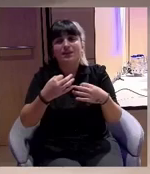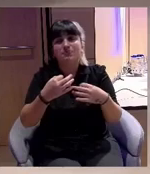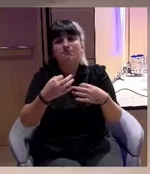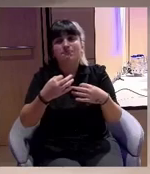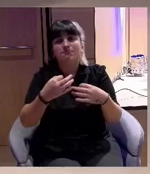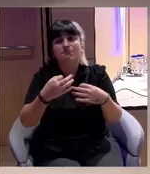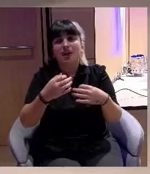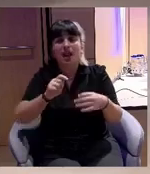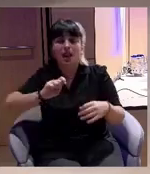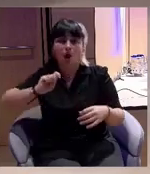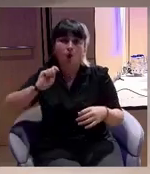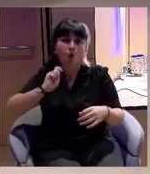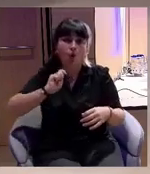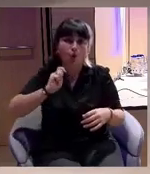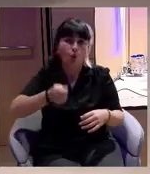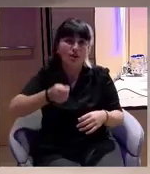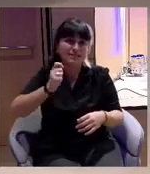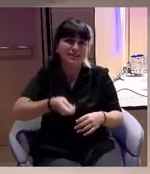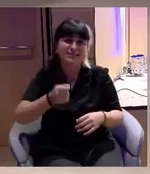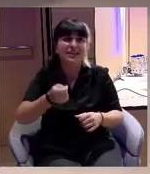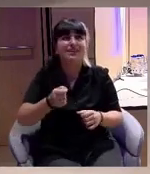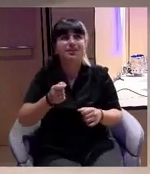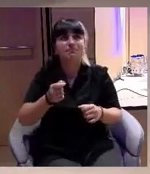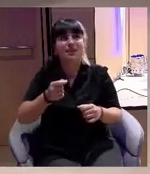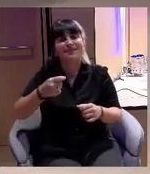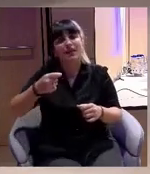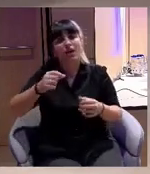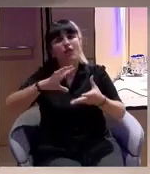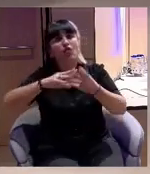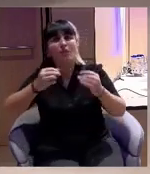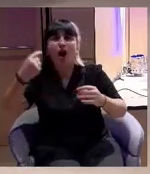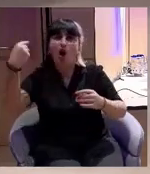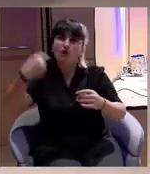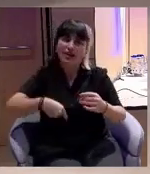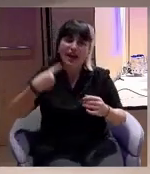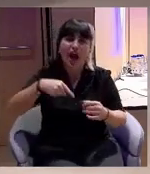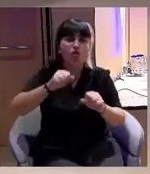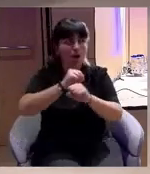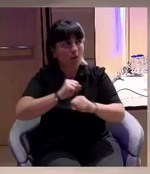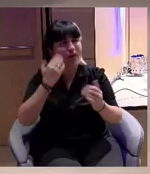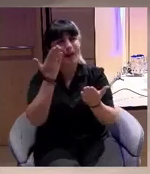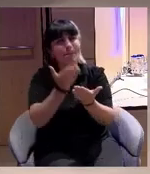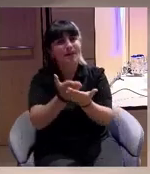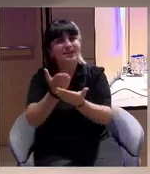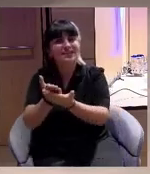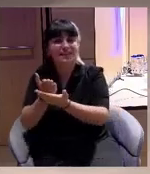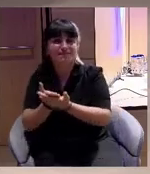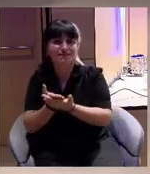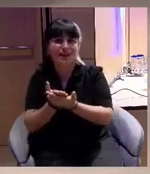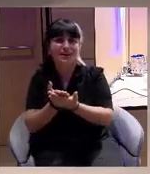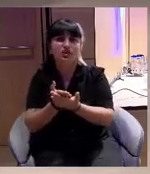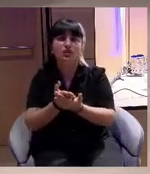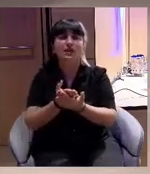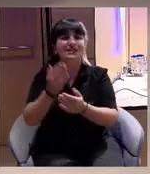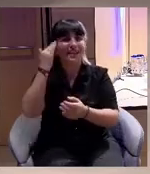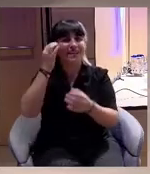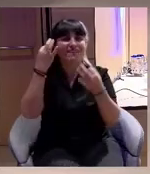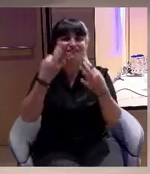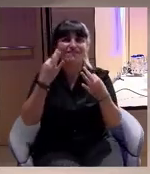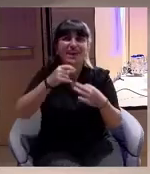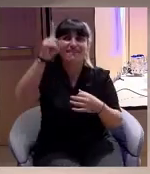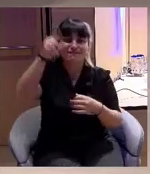obligadas a presentar informes sobre sus sobre Quiénes donan sobre en qué